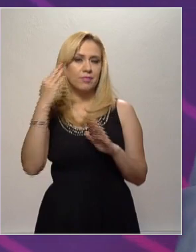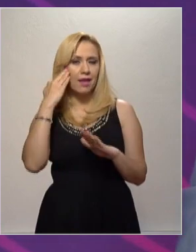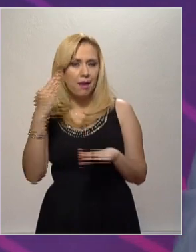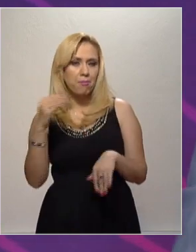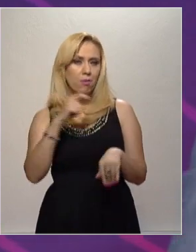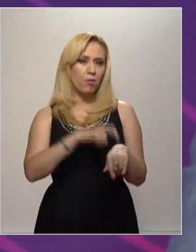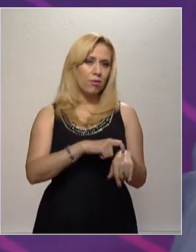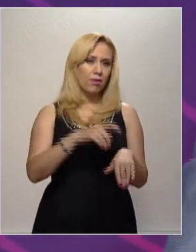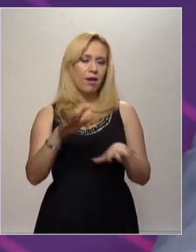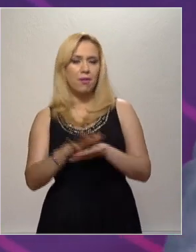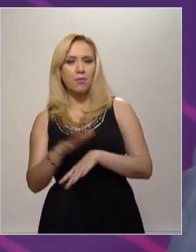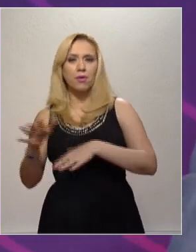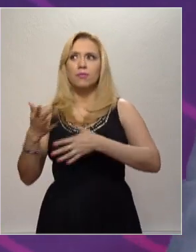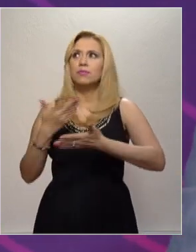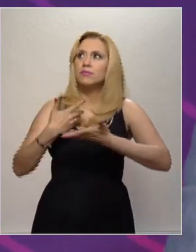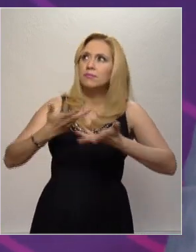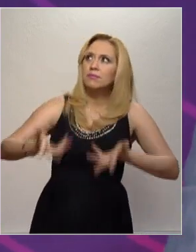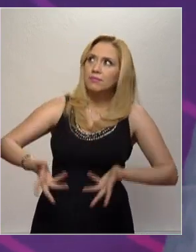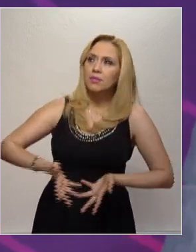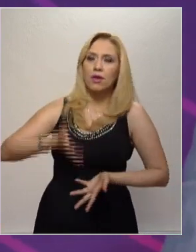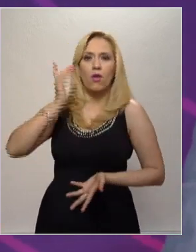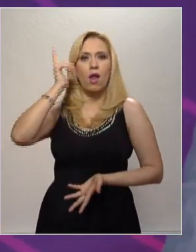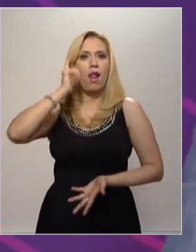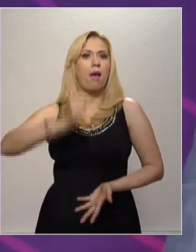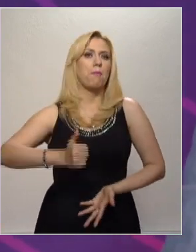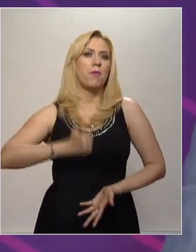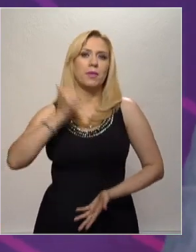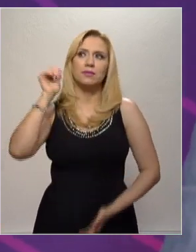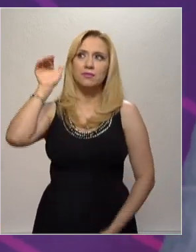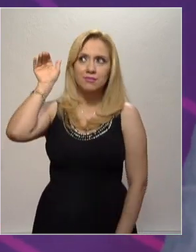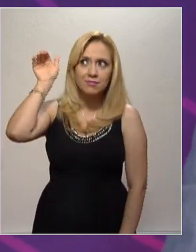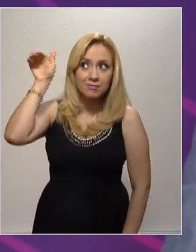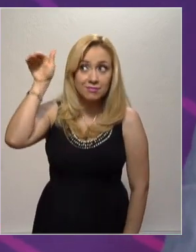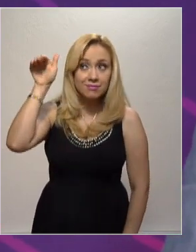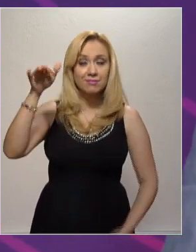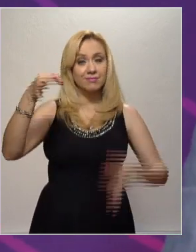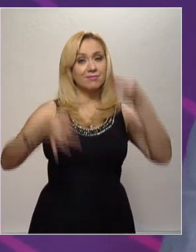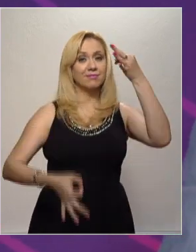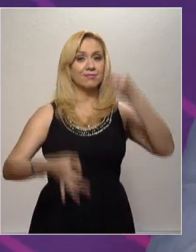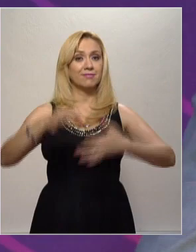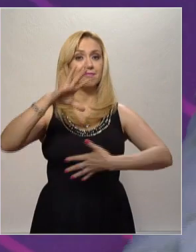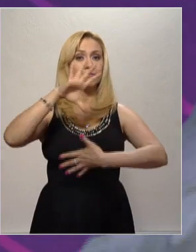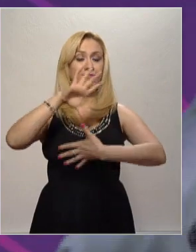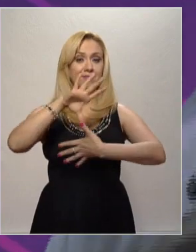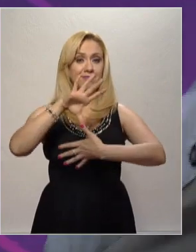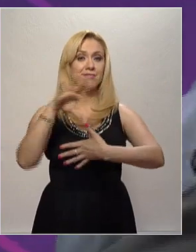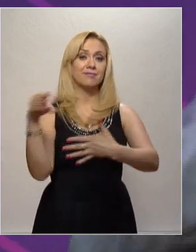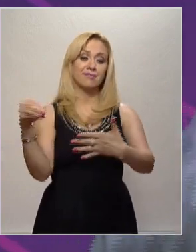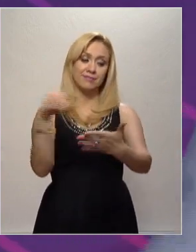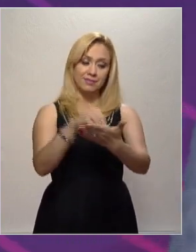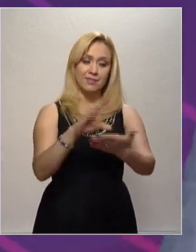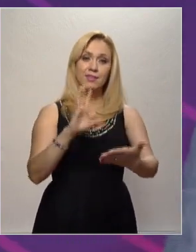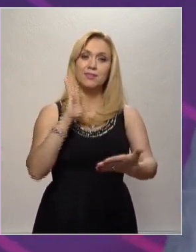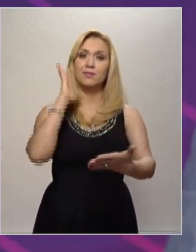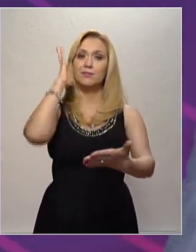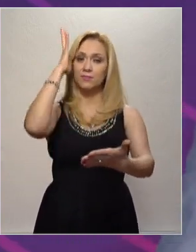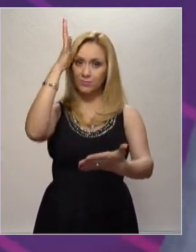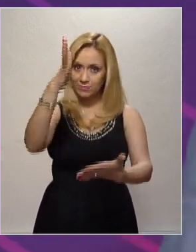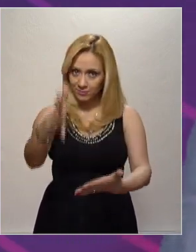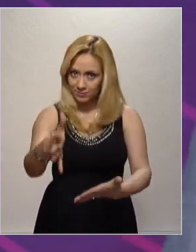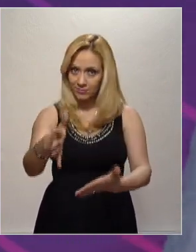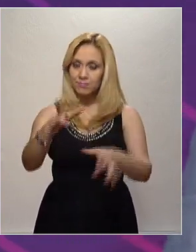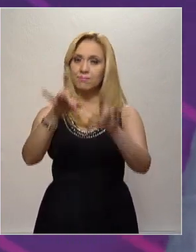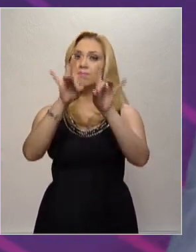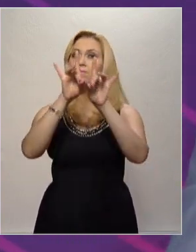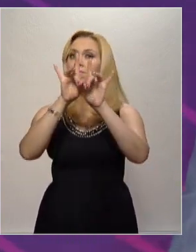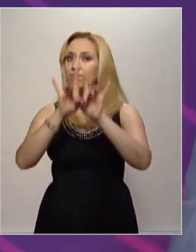lógicas, pero uno esperaría, y aprovechemos este espacio para hacer el llamado a la Corte Interamericana, uno esperaría que en futuros casos que